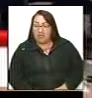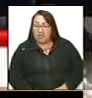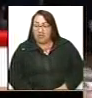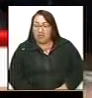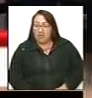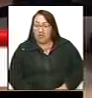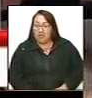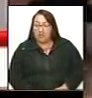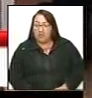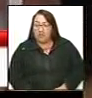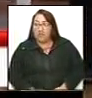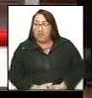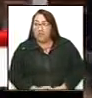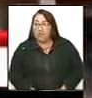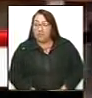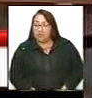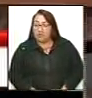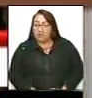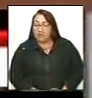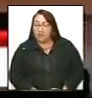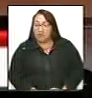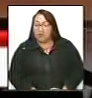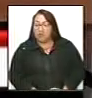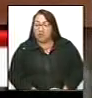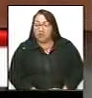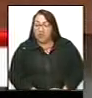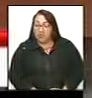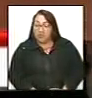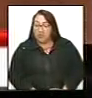nos reúne es el tema de pobreza energética